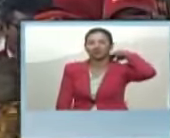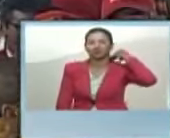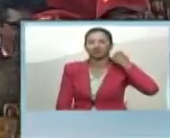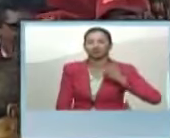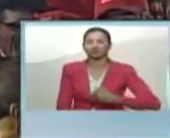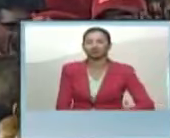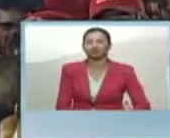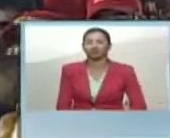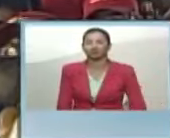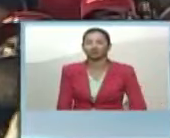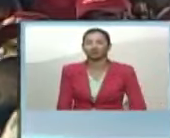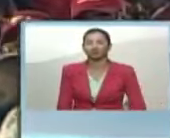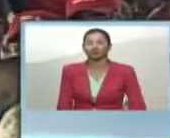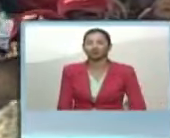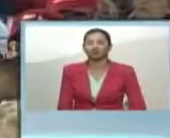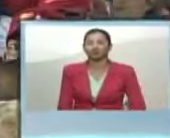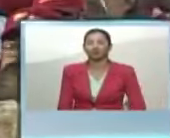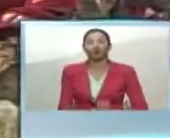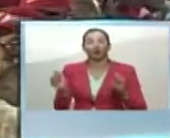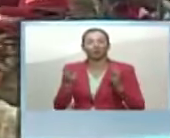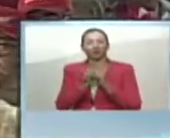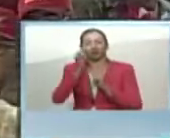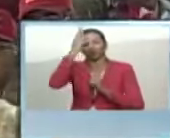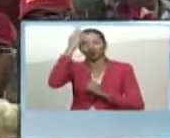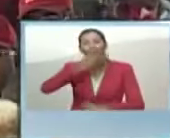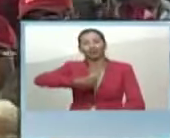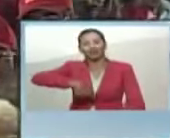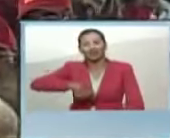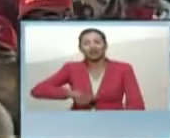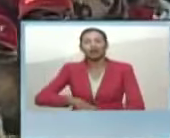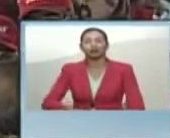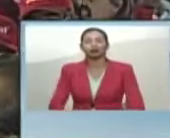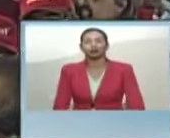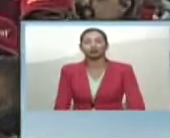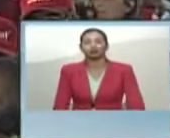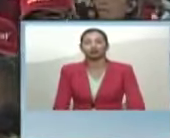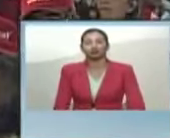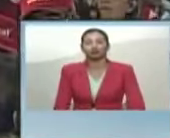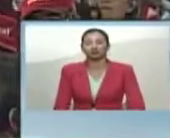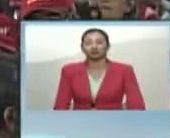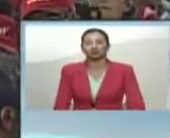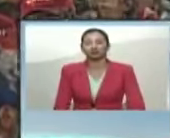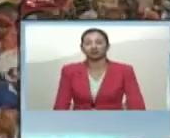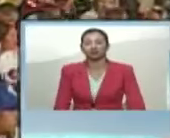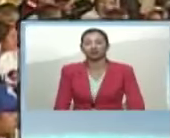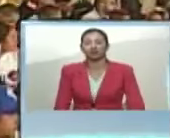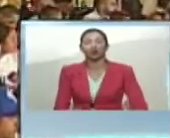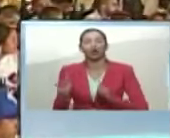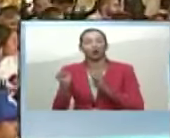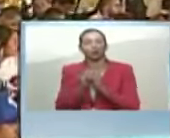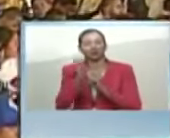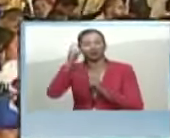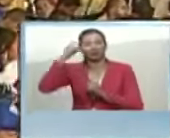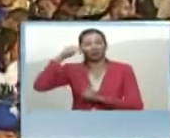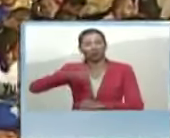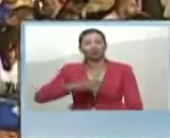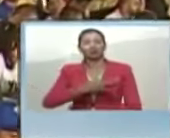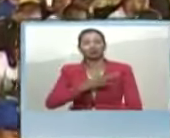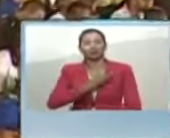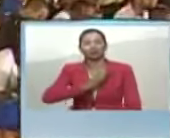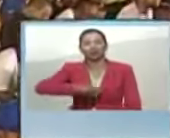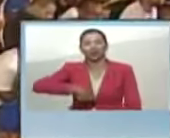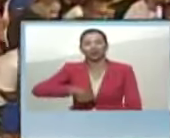Mis compañeros del Consejo Presidencial que nos hacen, que nos acompañan hoy aquí, señor